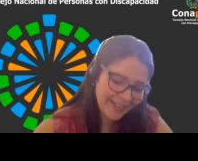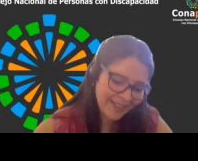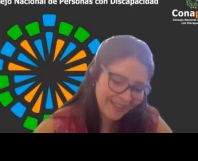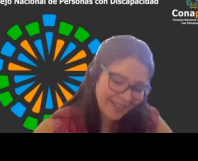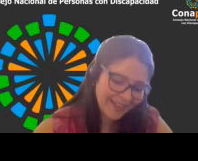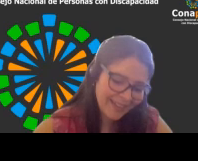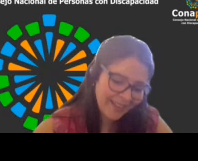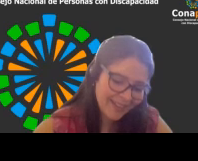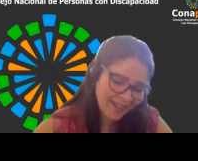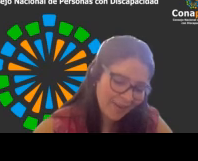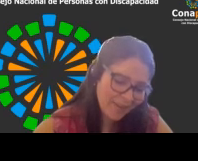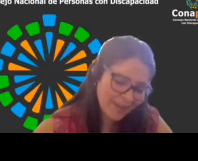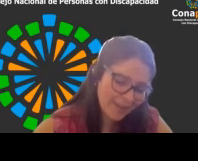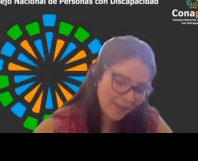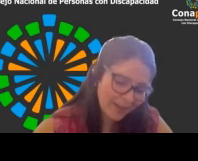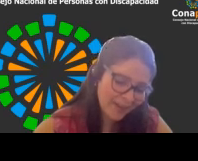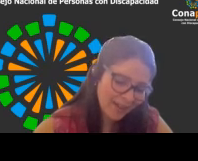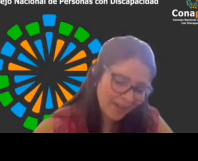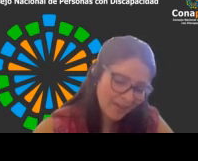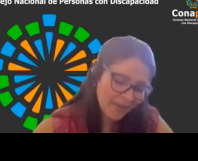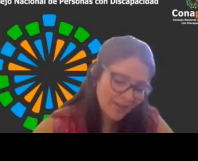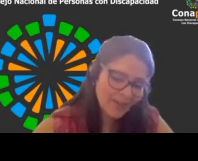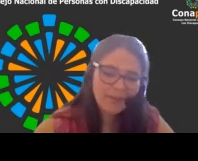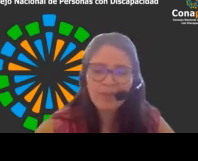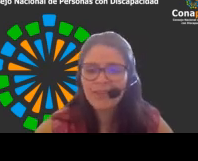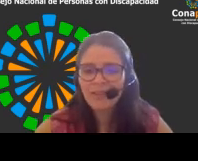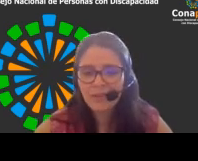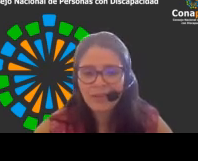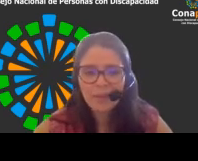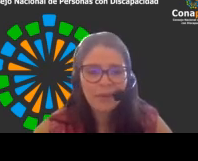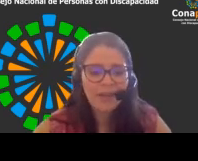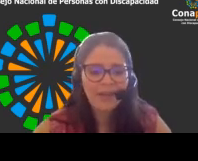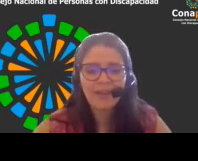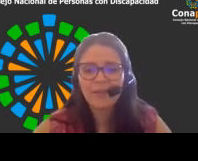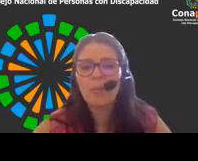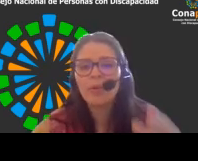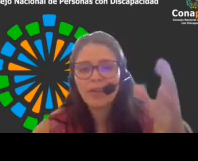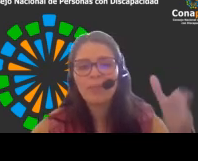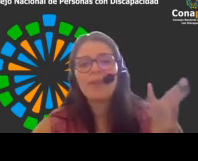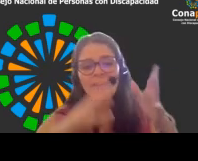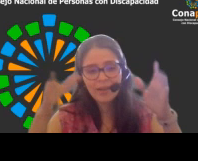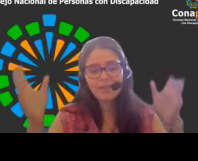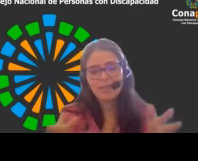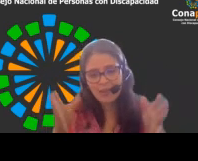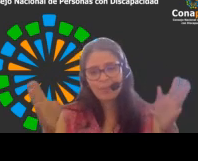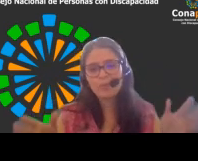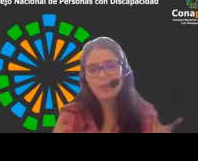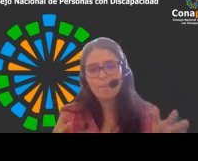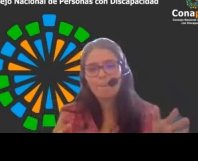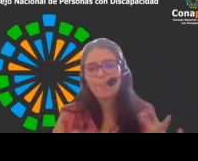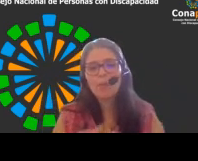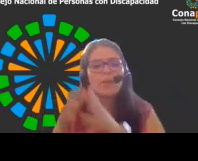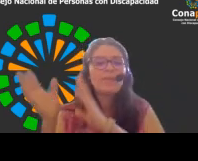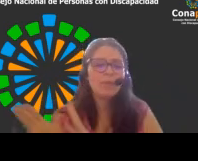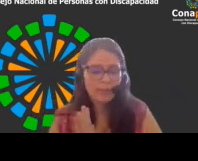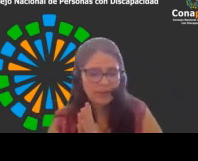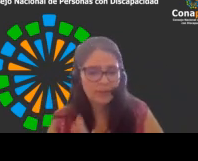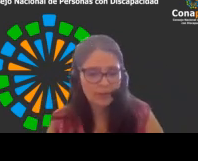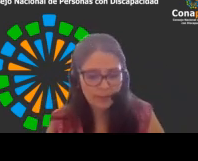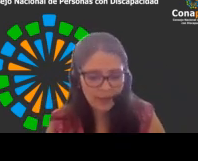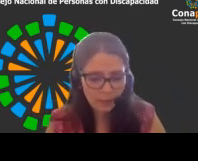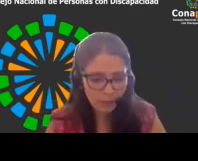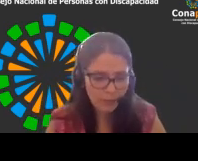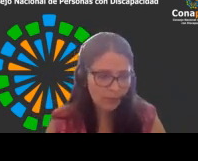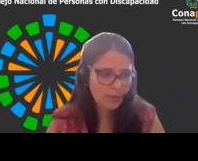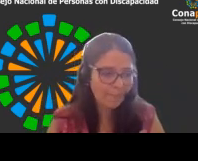sí que dicha que lo menciona Bueno A veces hay presentaciones como que son un poquito más largas y tenemos todas